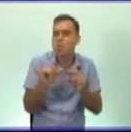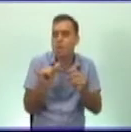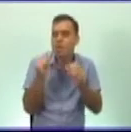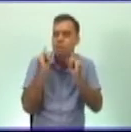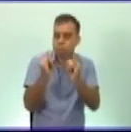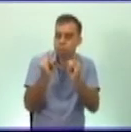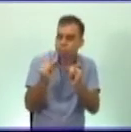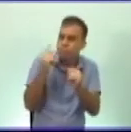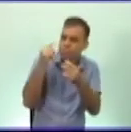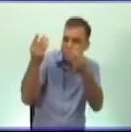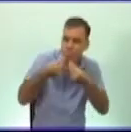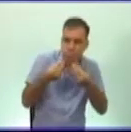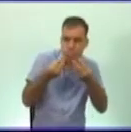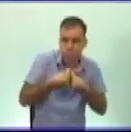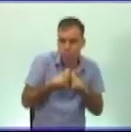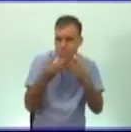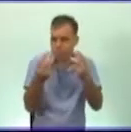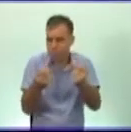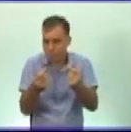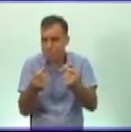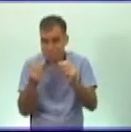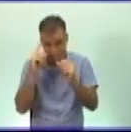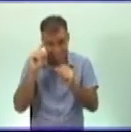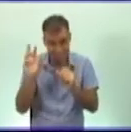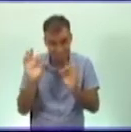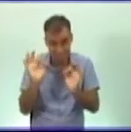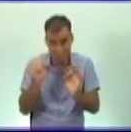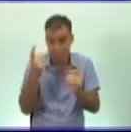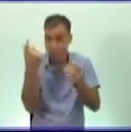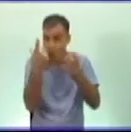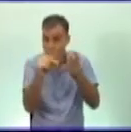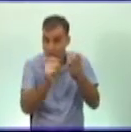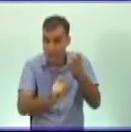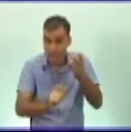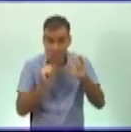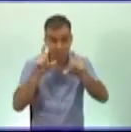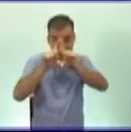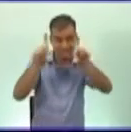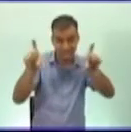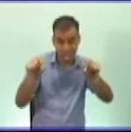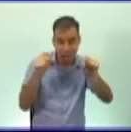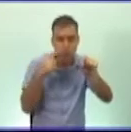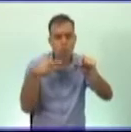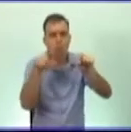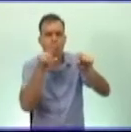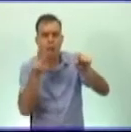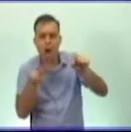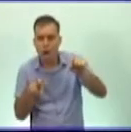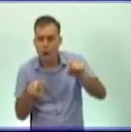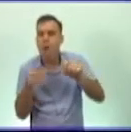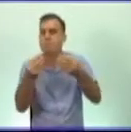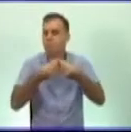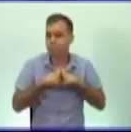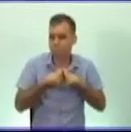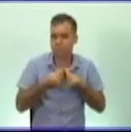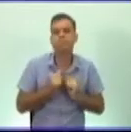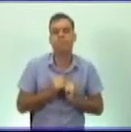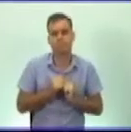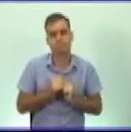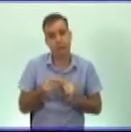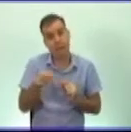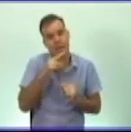datos iniciales, ¿verdad? Los datos que nos da el ejercicio, y así tenemos la seguridad de que la respuesta está más